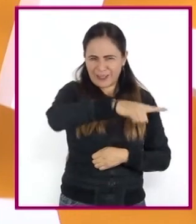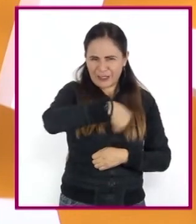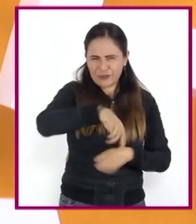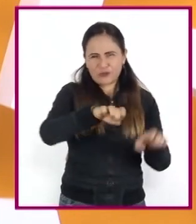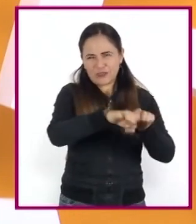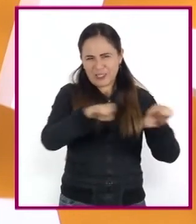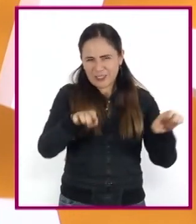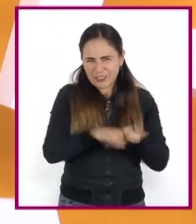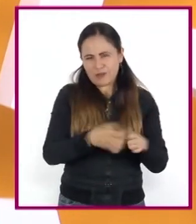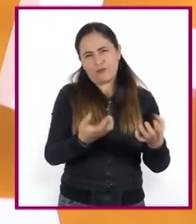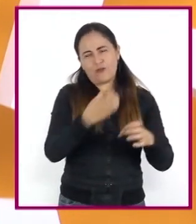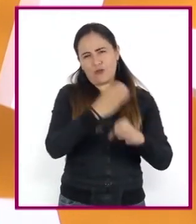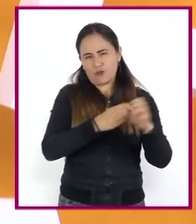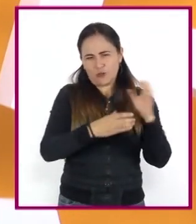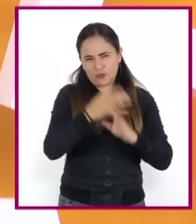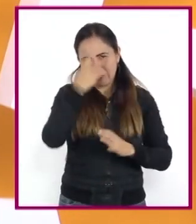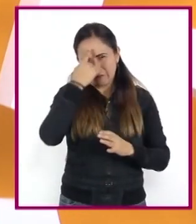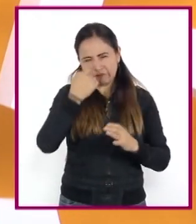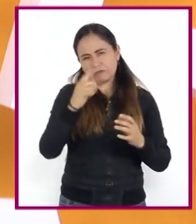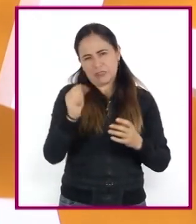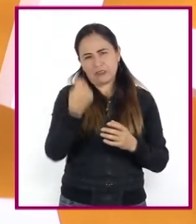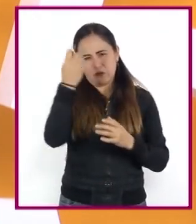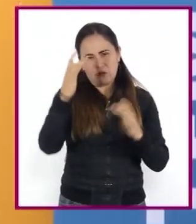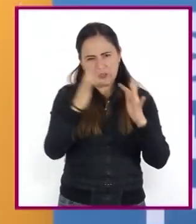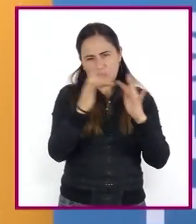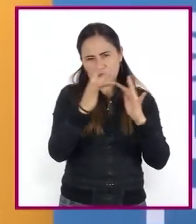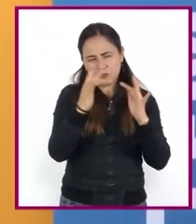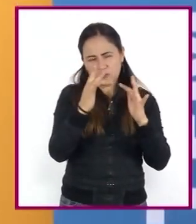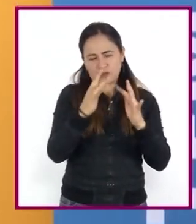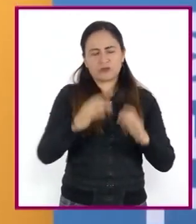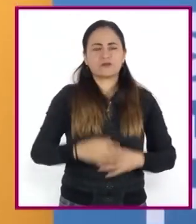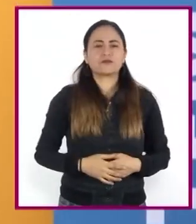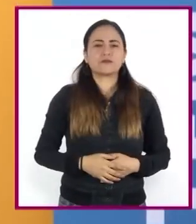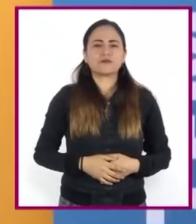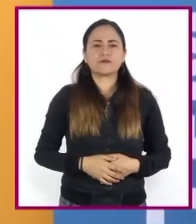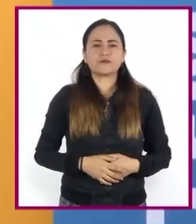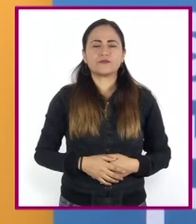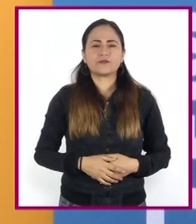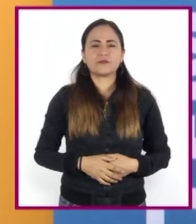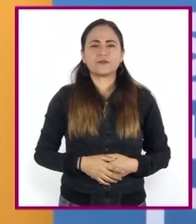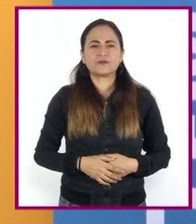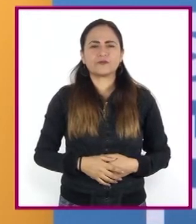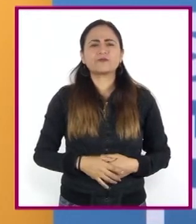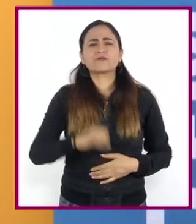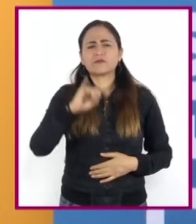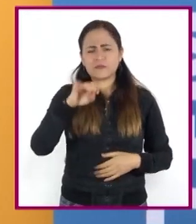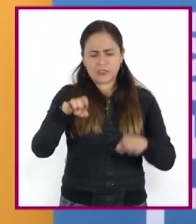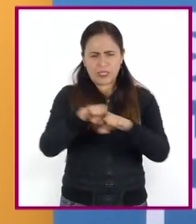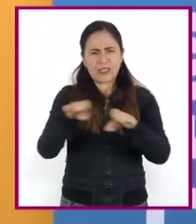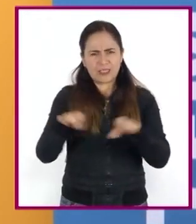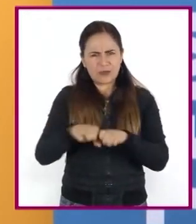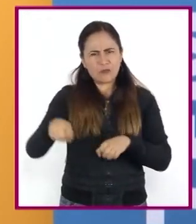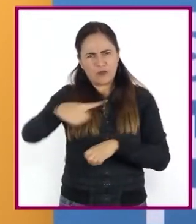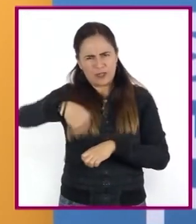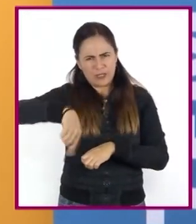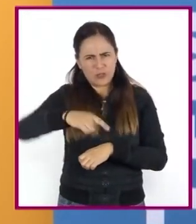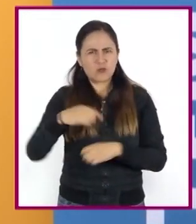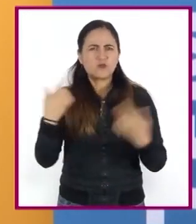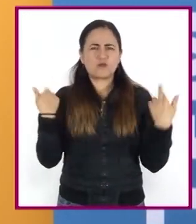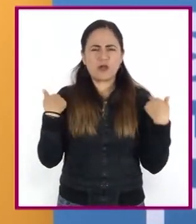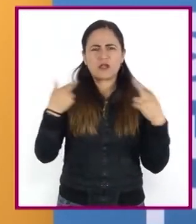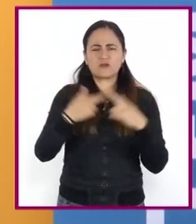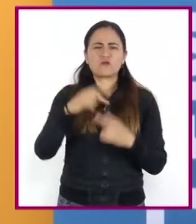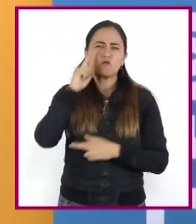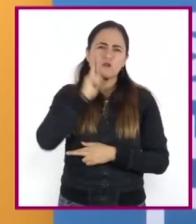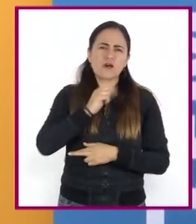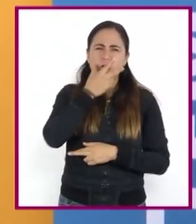y medios tecnológicos con los que cuentan. Pudimos observar cómo el equipo de docentes de la secundaria